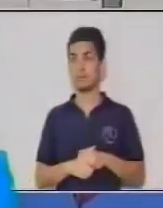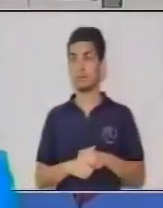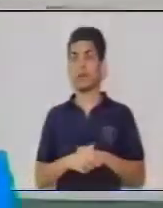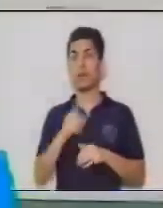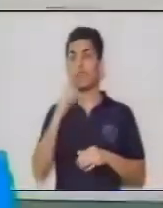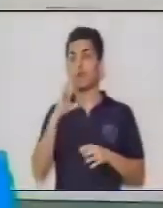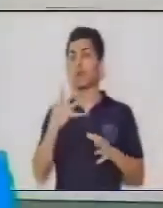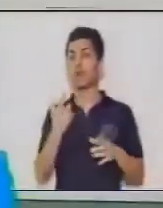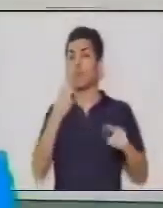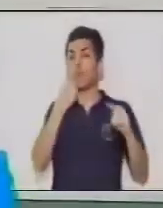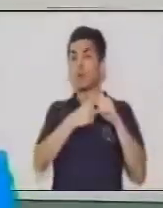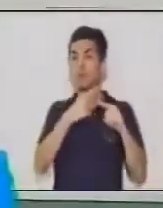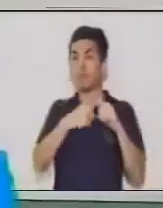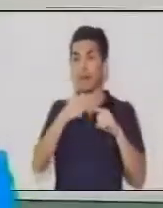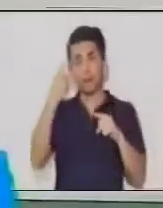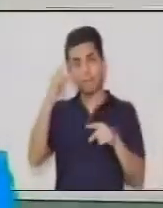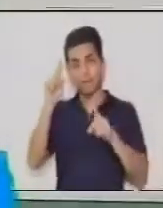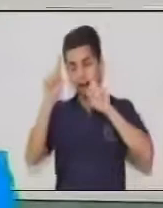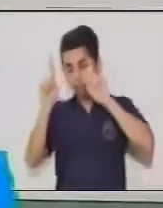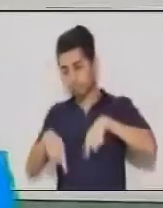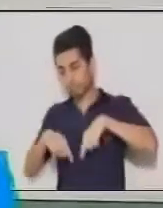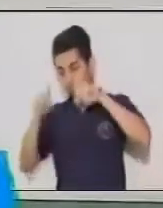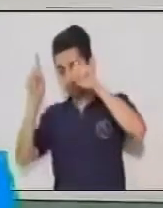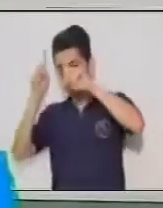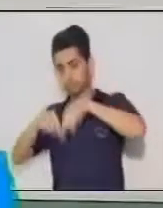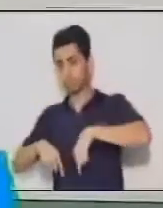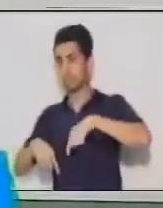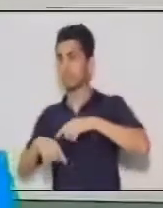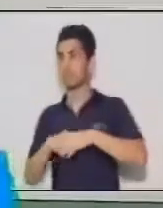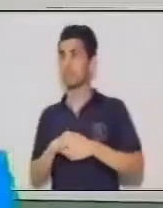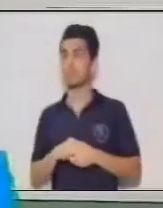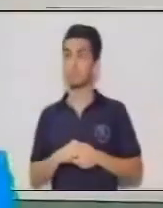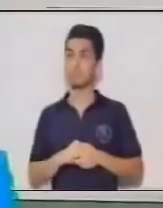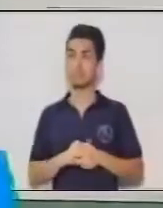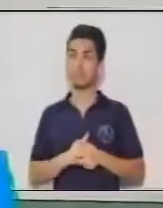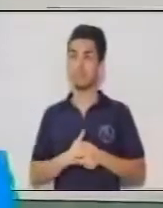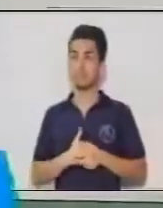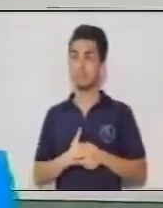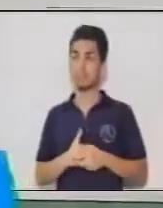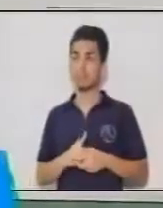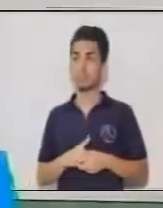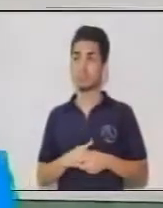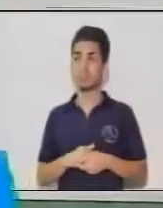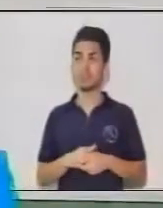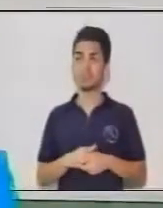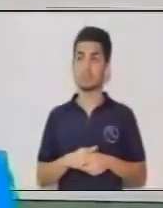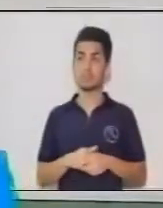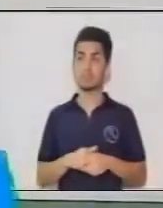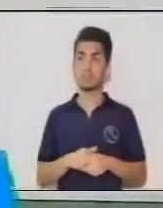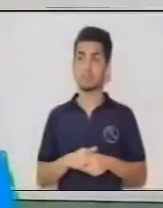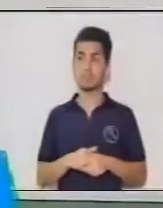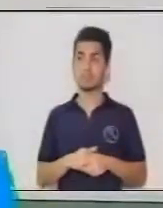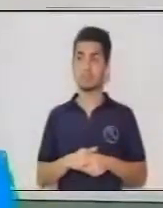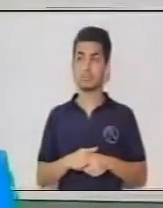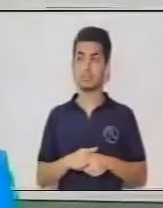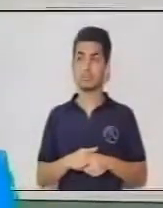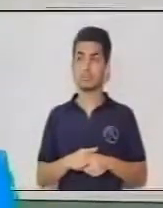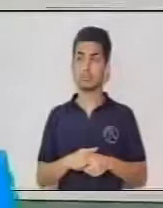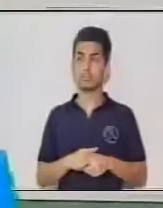los factores. Recordemos el concepto de división. Voy a multiplicar por 4. 4 por x,